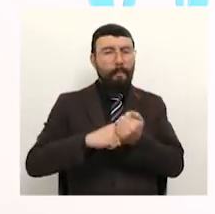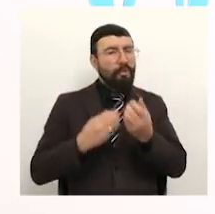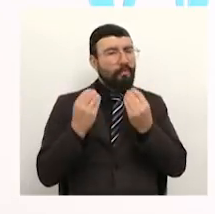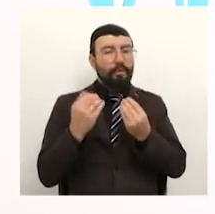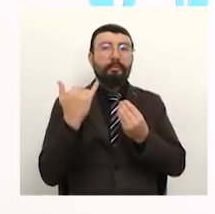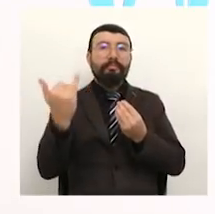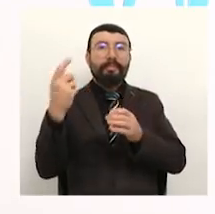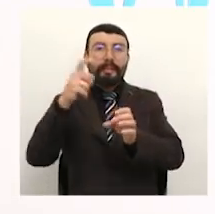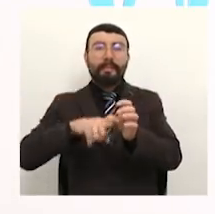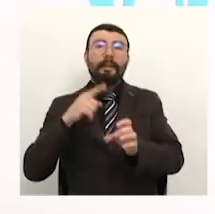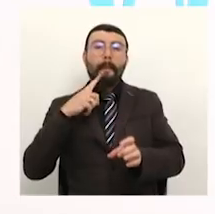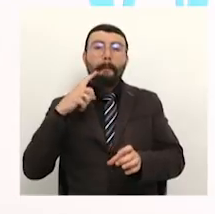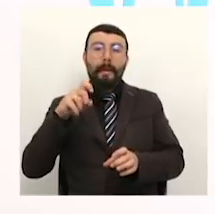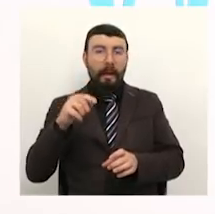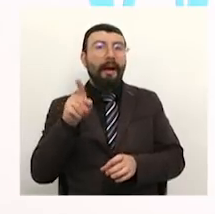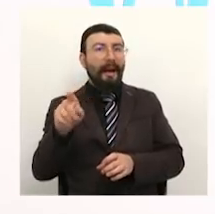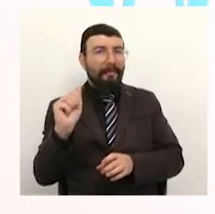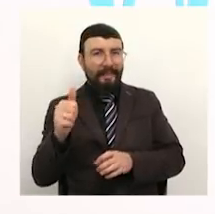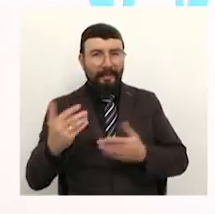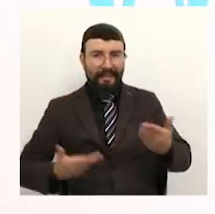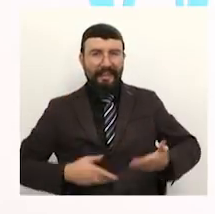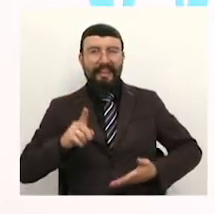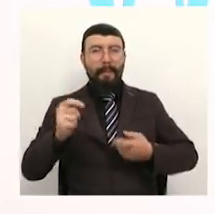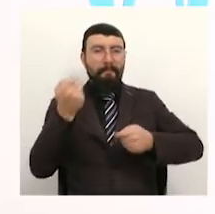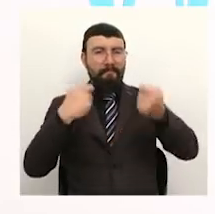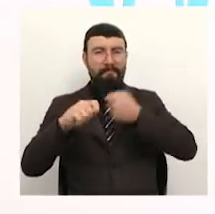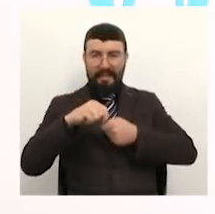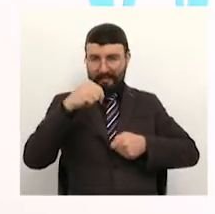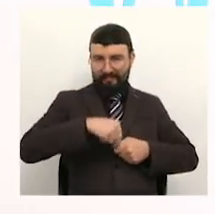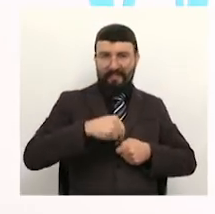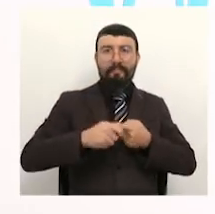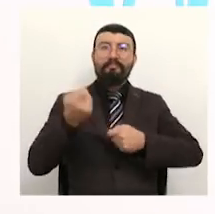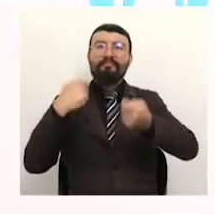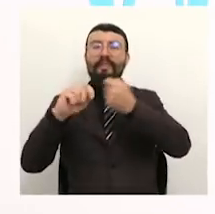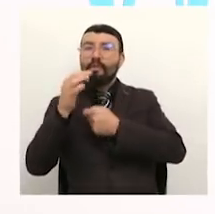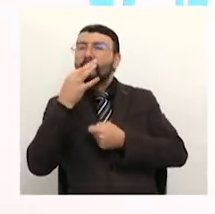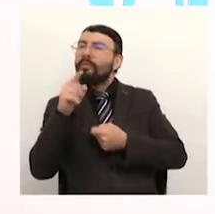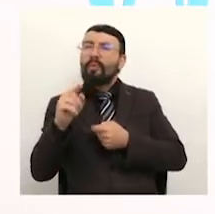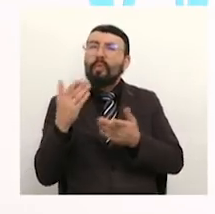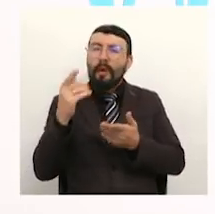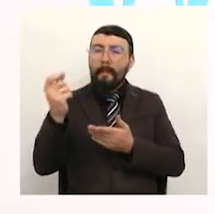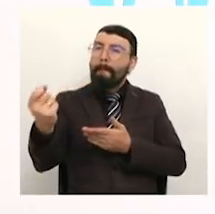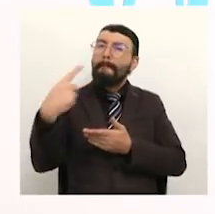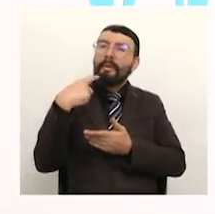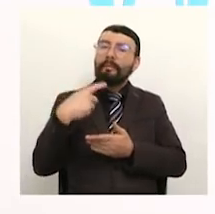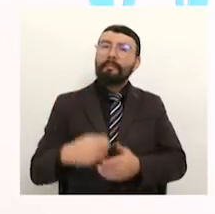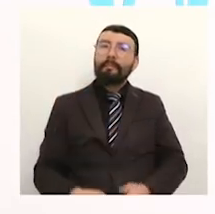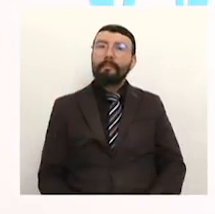tiene la distribución de nuestros productos hayan bucaramanga un saludo y cuál es tu inquietud